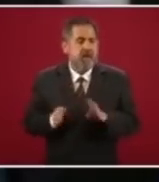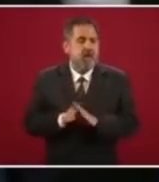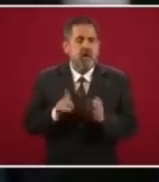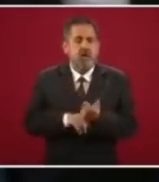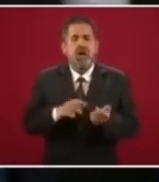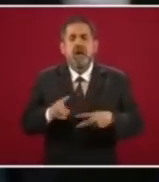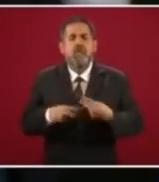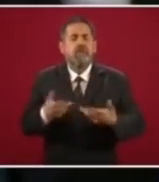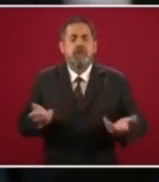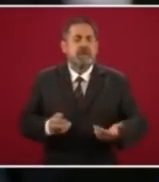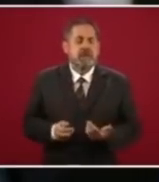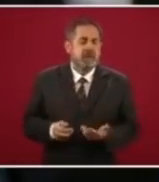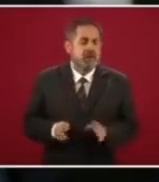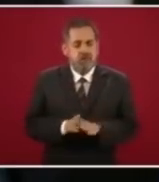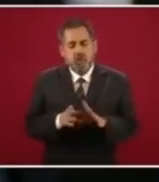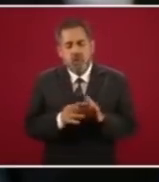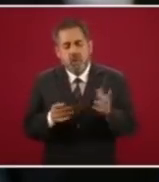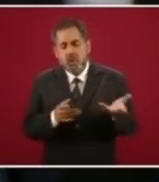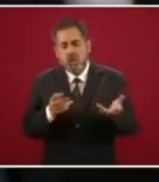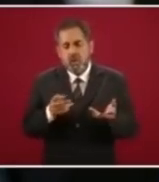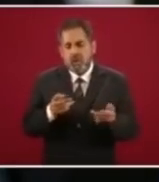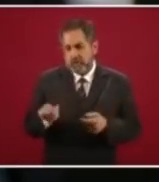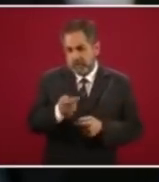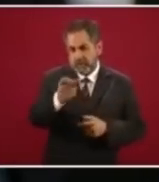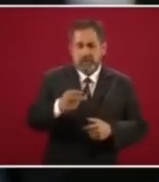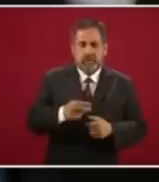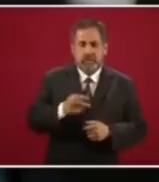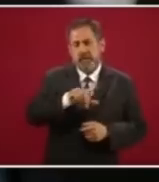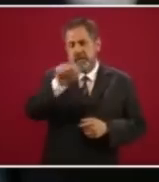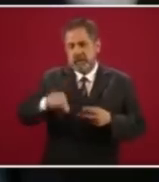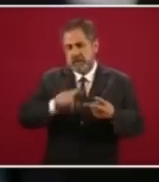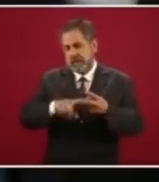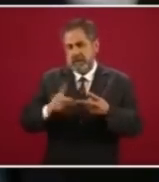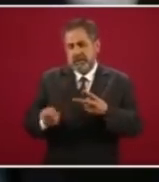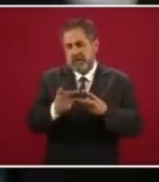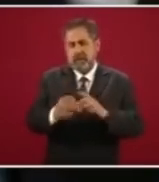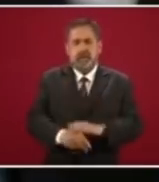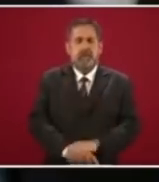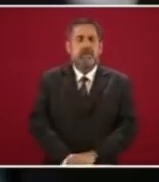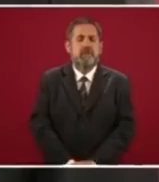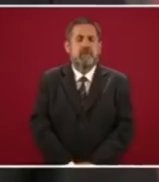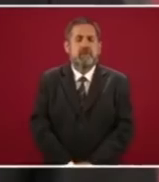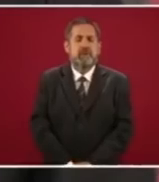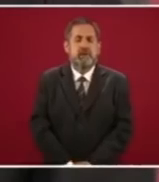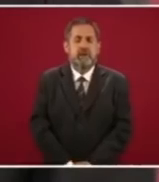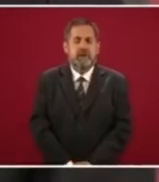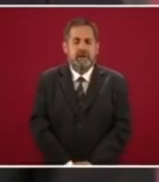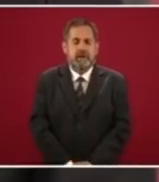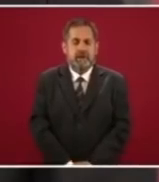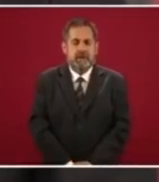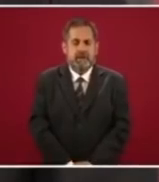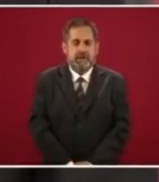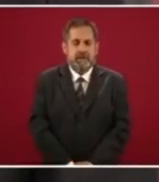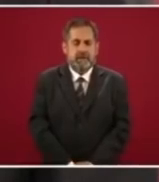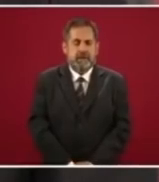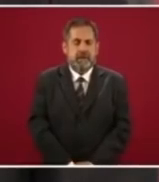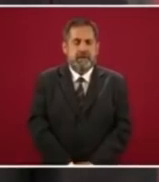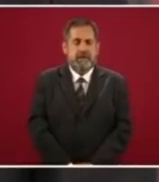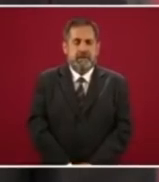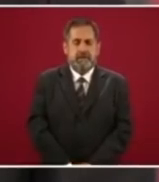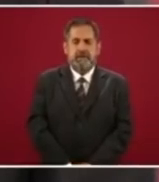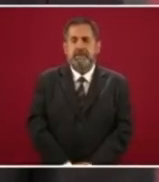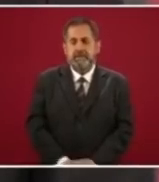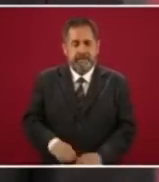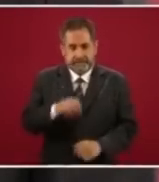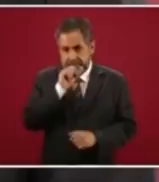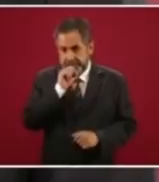se hace en estos casos y cómo se va a revisar? Esa es una pregunta, y si me permite ahorita le plantearía otra. Precisamente la reunión de